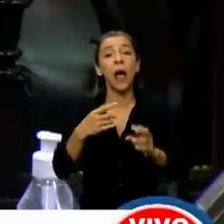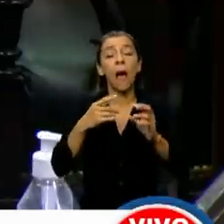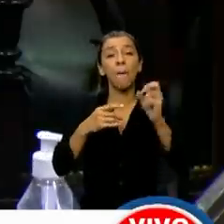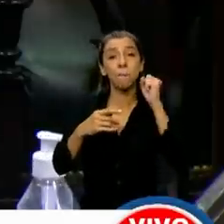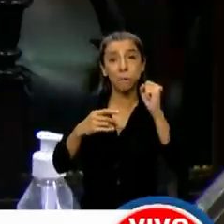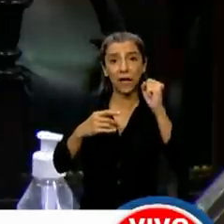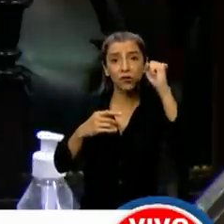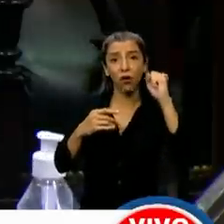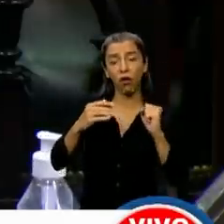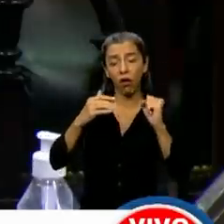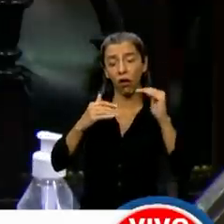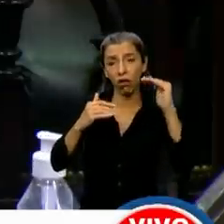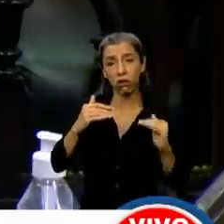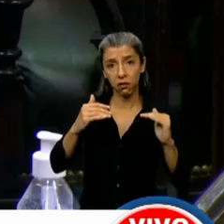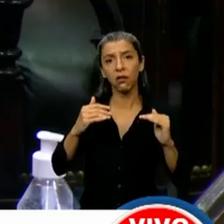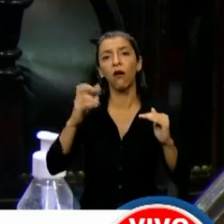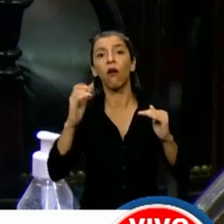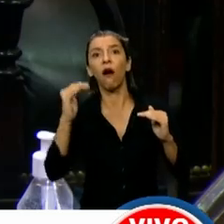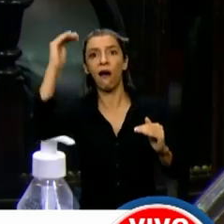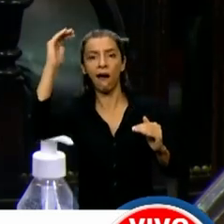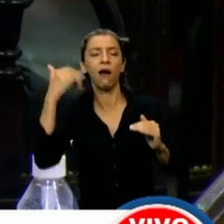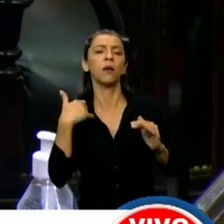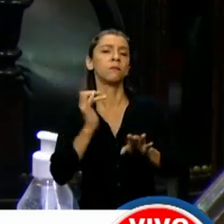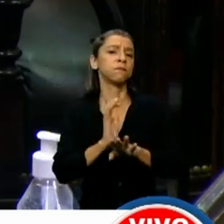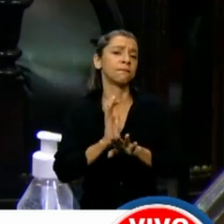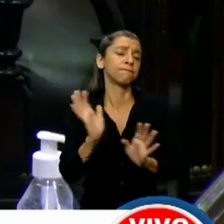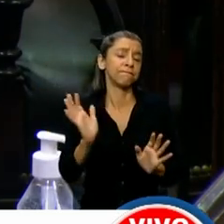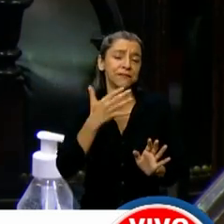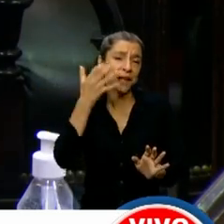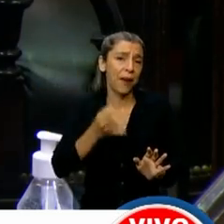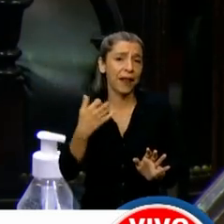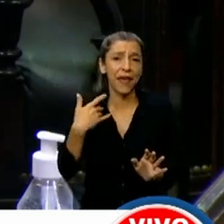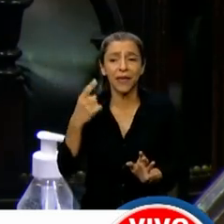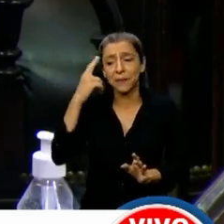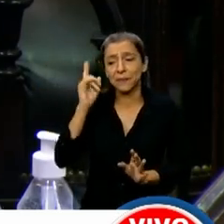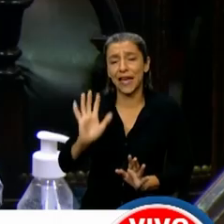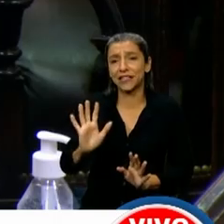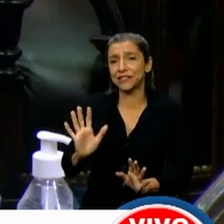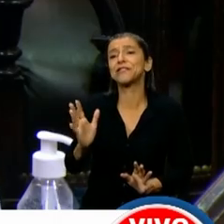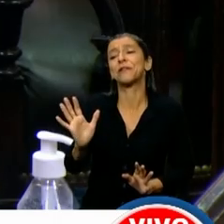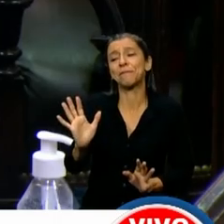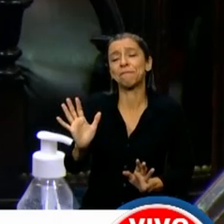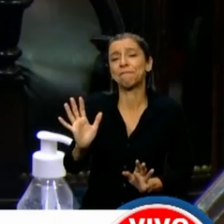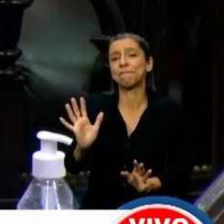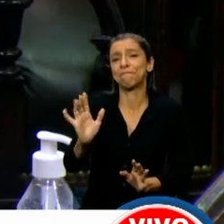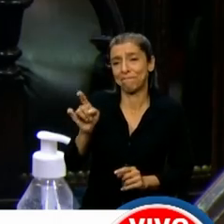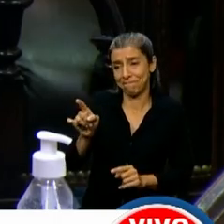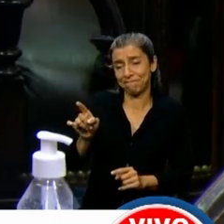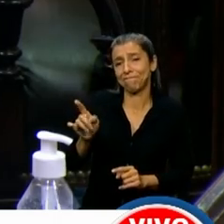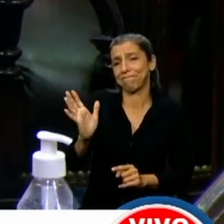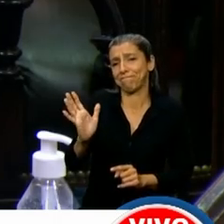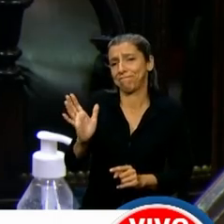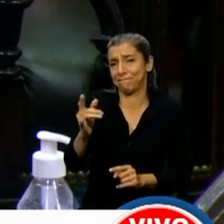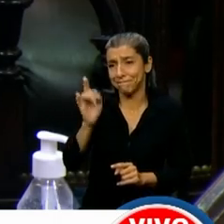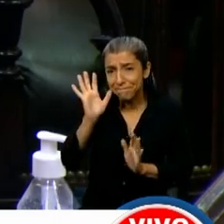devaluación de la palabra porque no le creo al ministro señor presidente no le creo por ver cómo manejó el presupuesto del